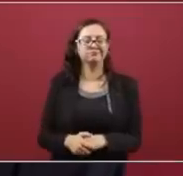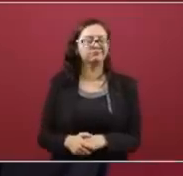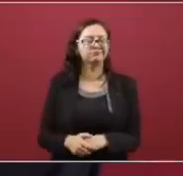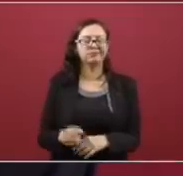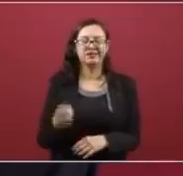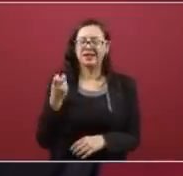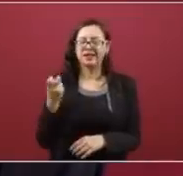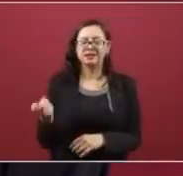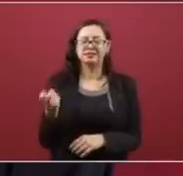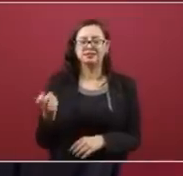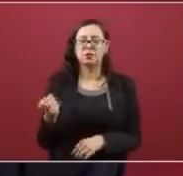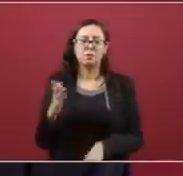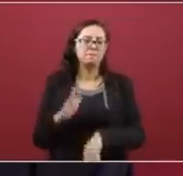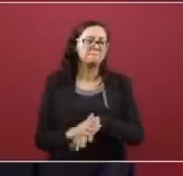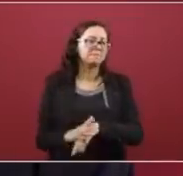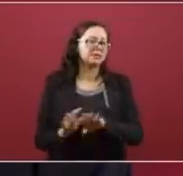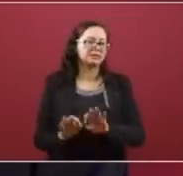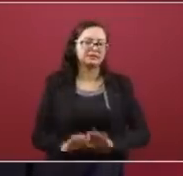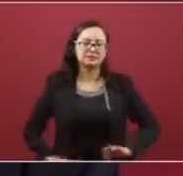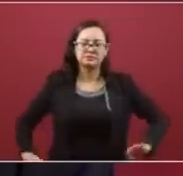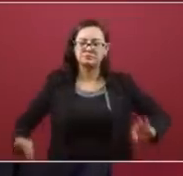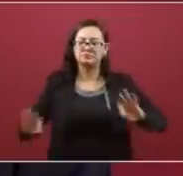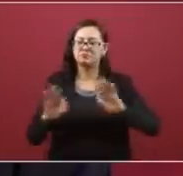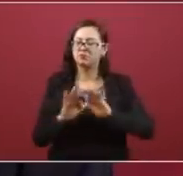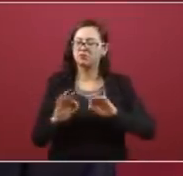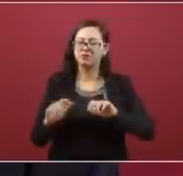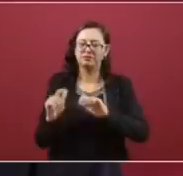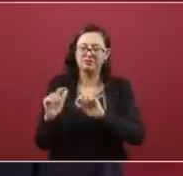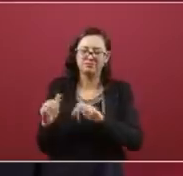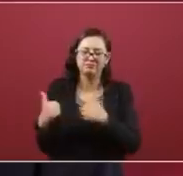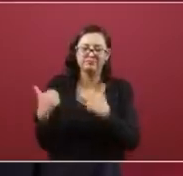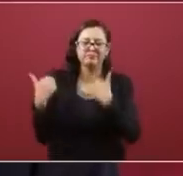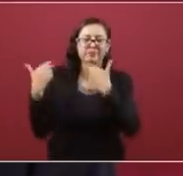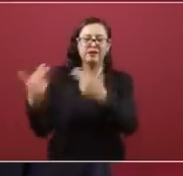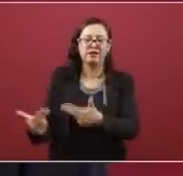una muy buena herencia.